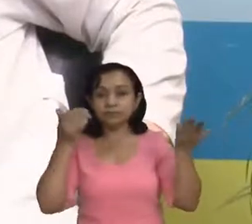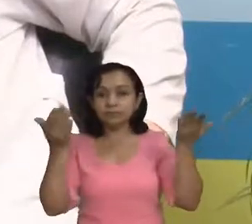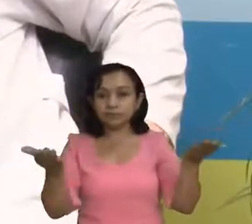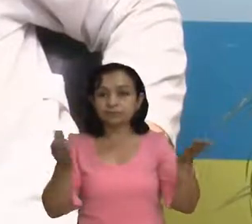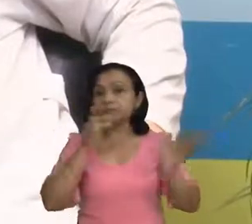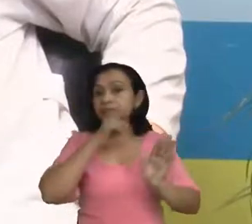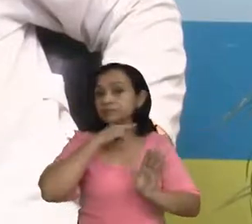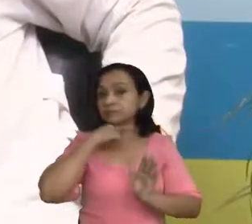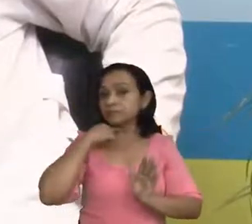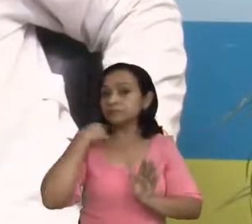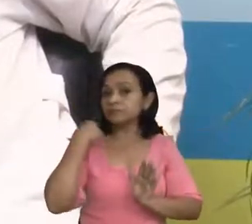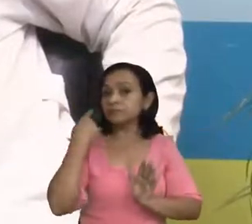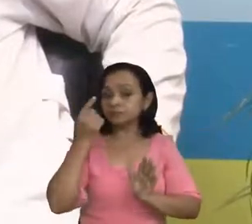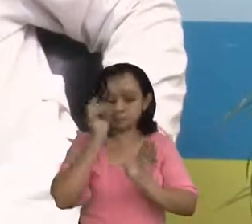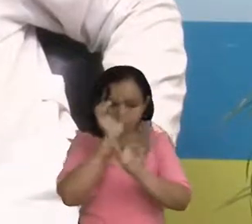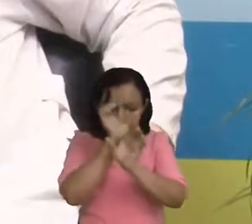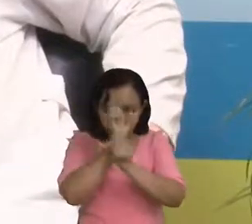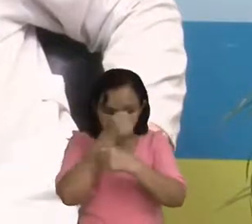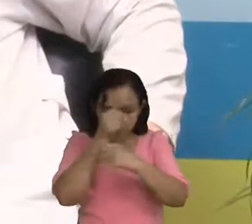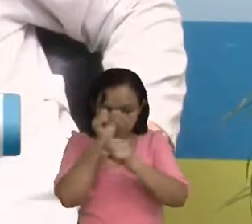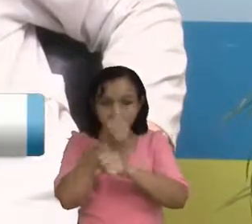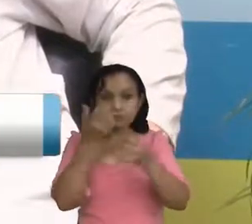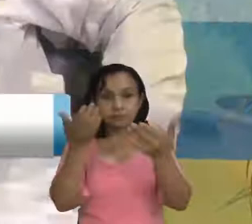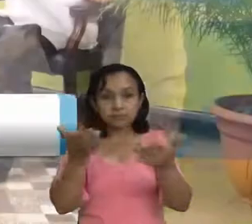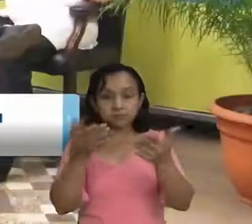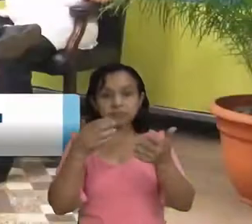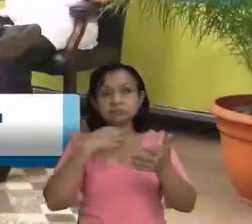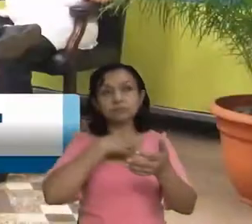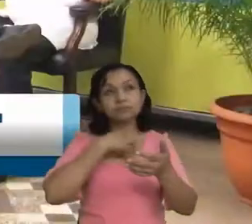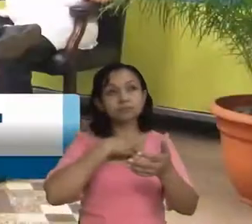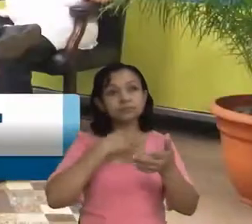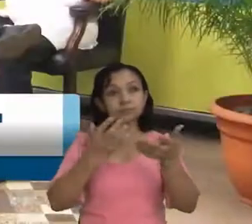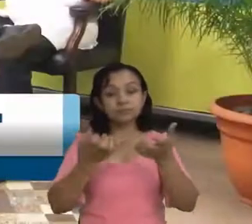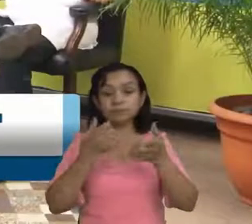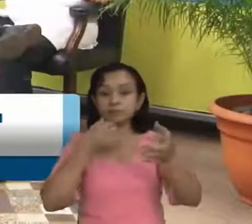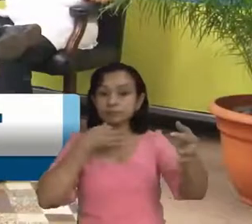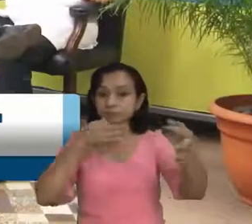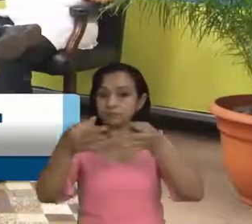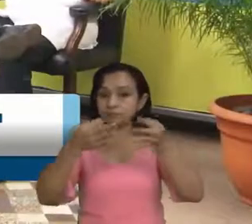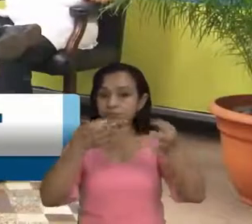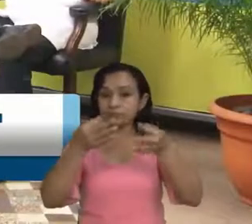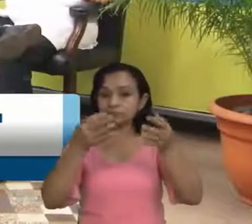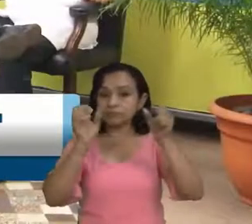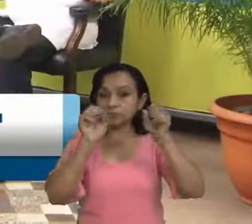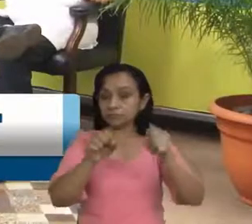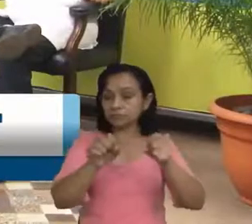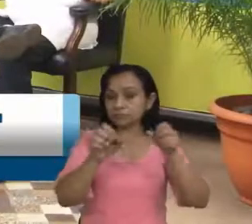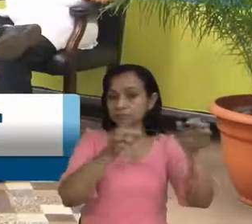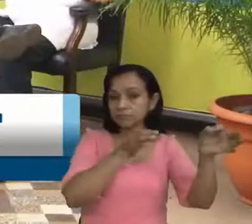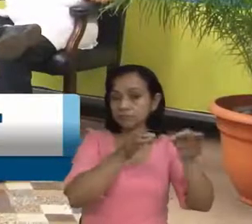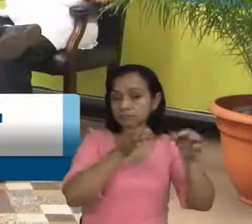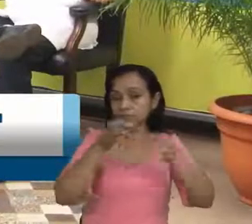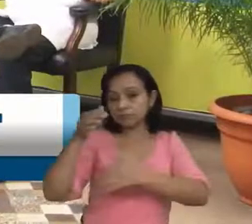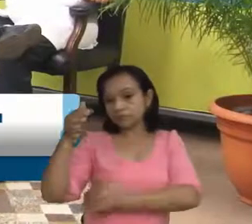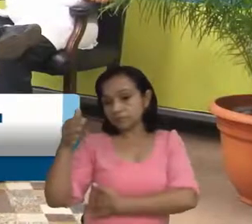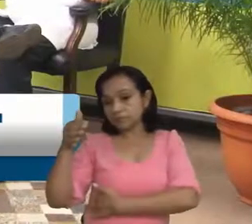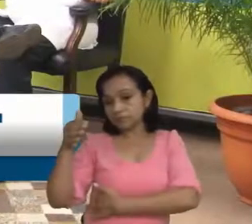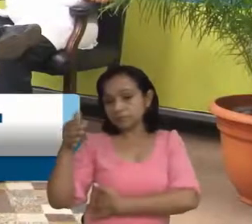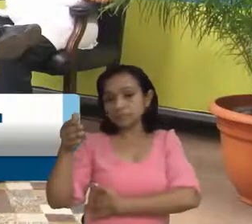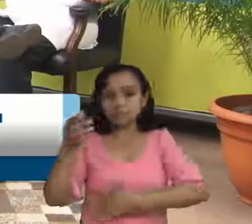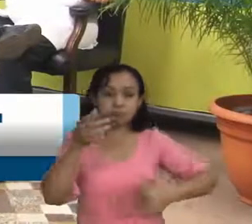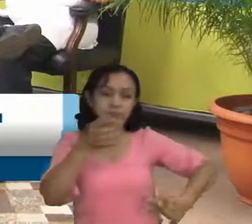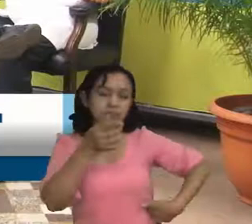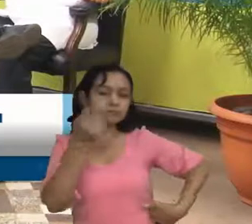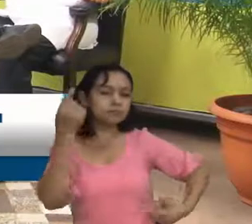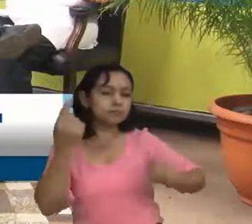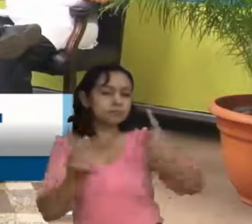¿verdad? A las pruebas de laboratorio. Ahora, esa parte que usted me dice puede ser en un lado... o en el otro. Sí. Puede